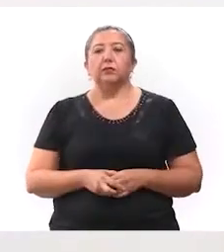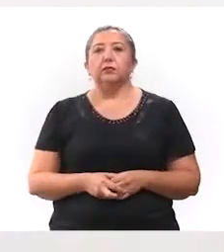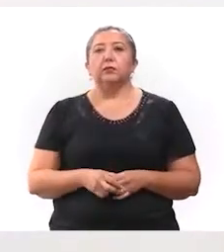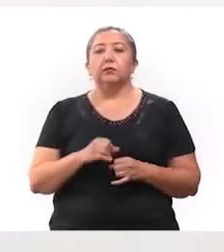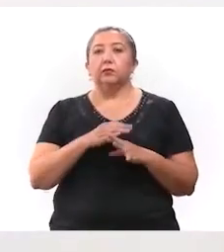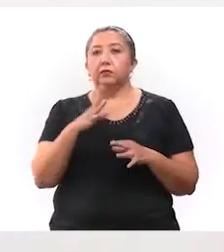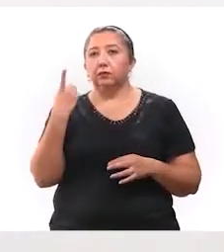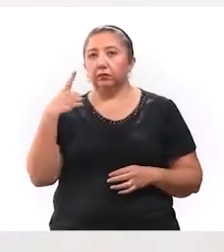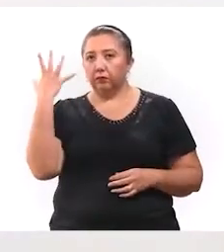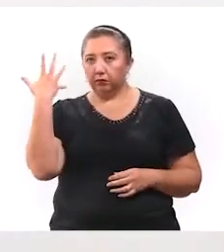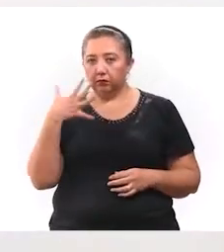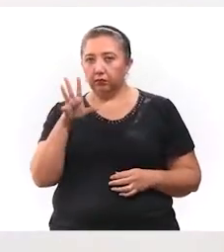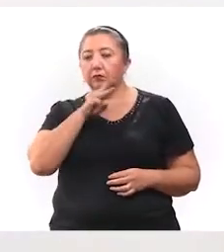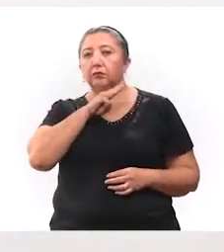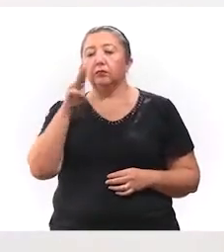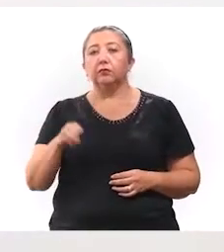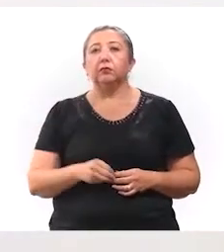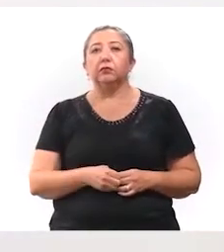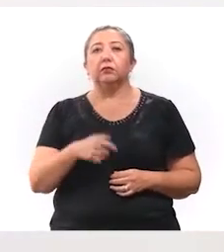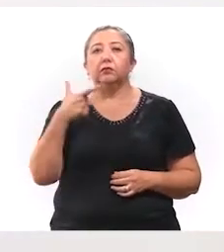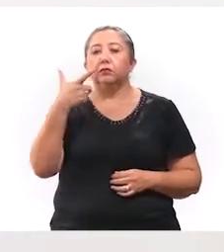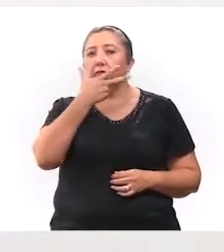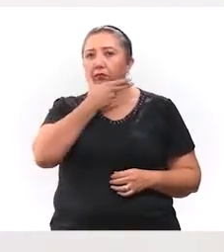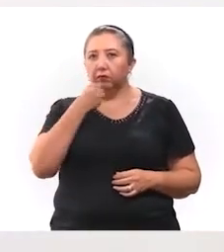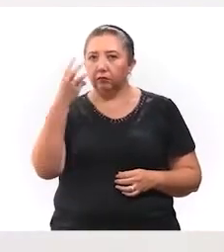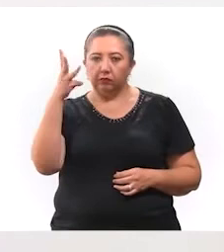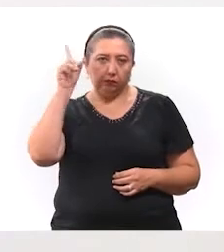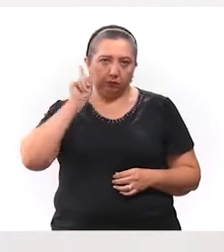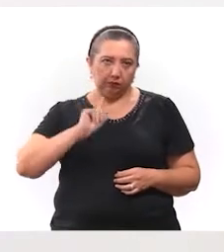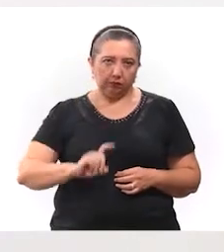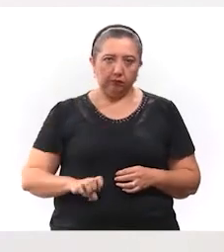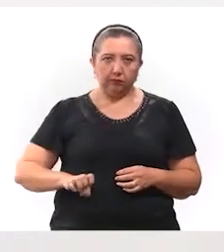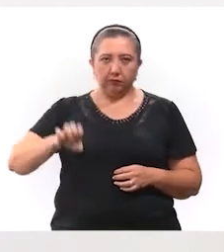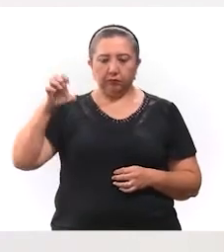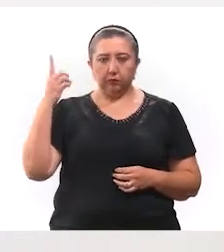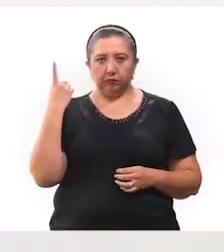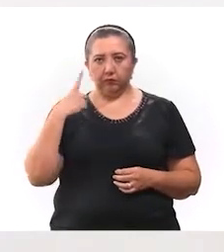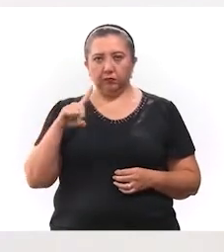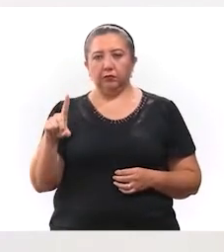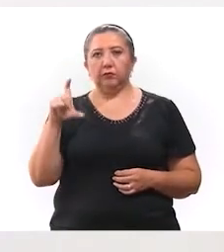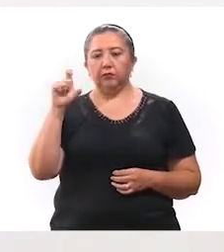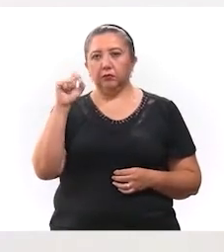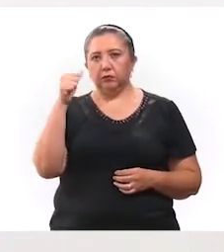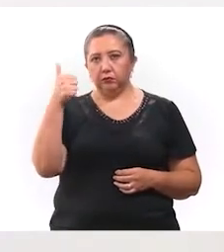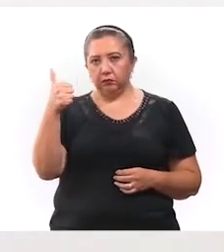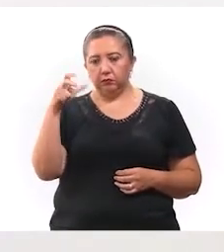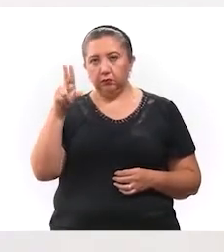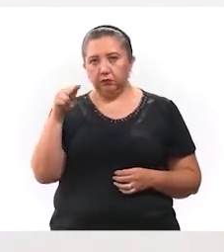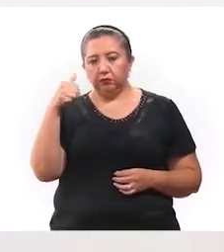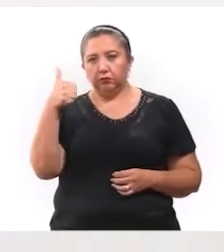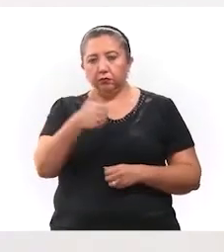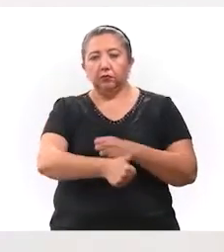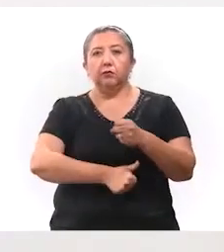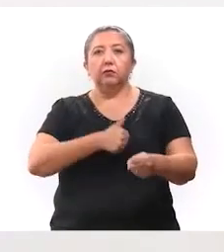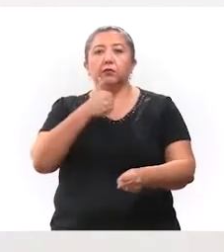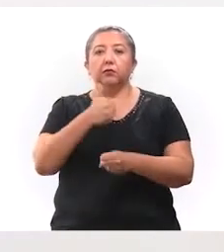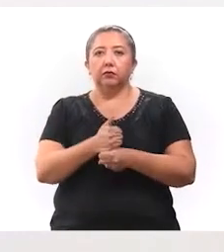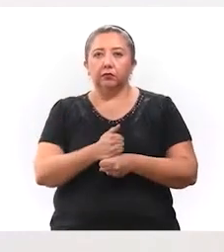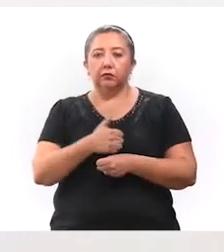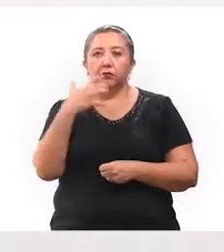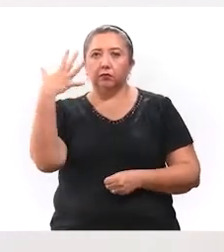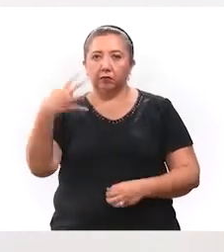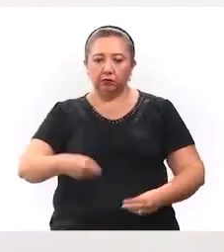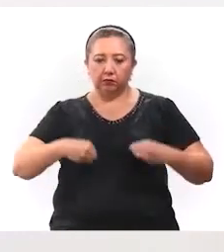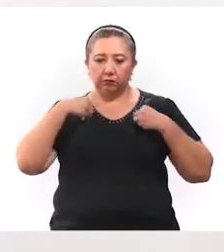médico informamos de 10 fallecimientos, 7 hombres y 3 mujeres, de un rango de edad de 26 a 86 años.